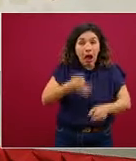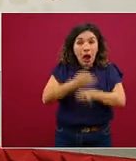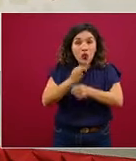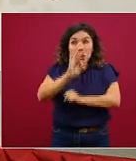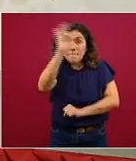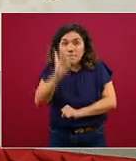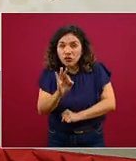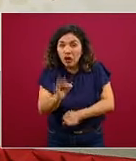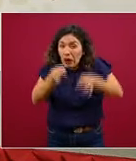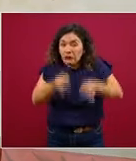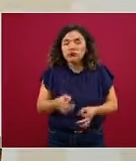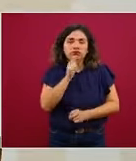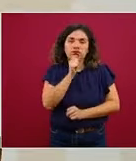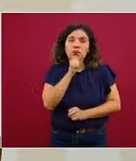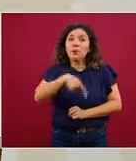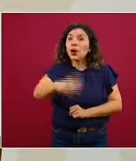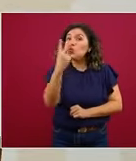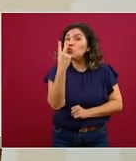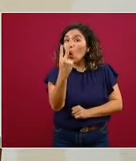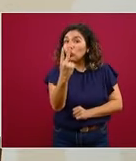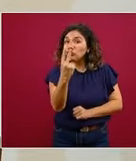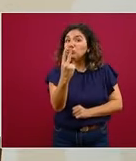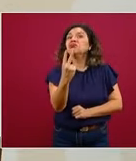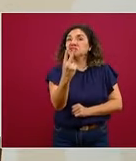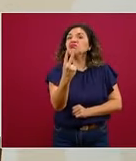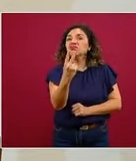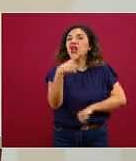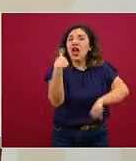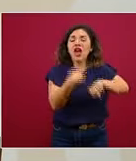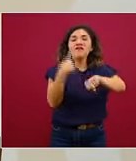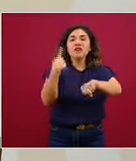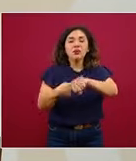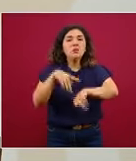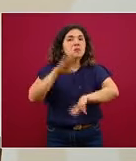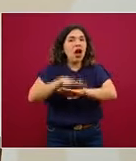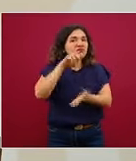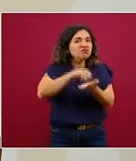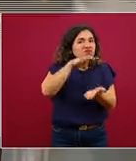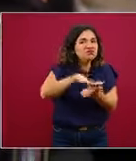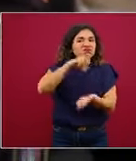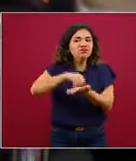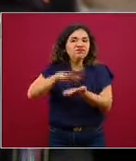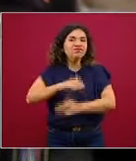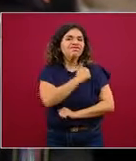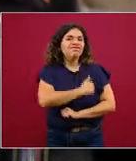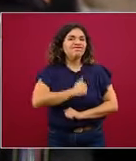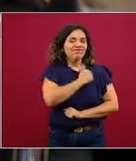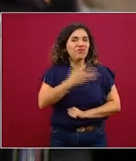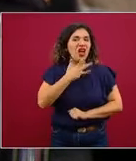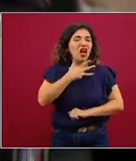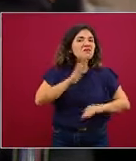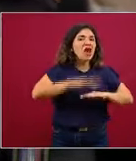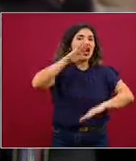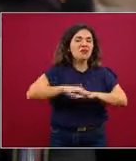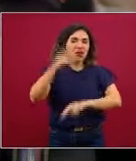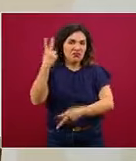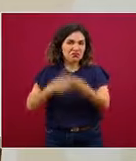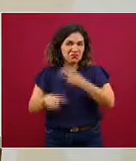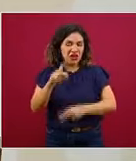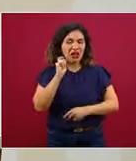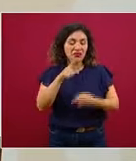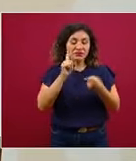embargo, sí hay dos específicamente trastornos que se ha documentado desafortunadamente un incremento